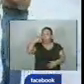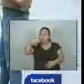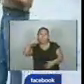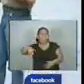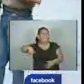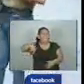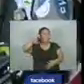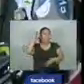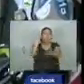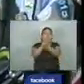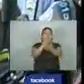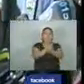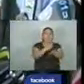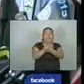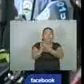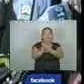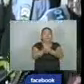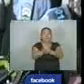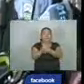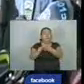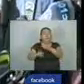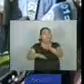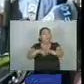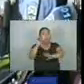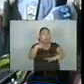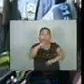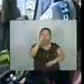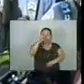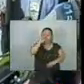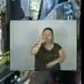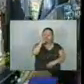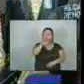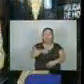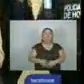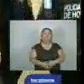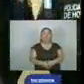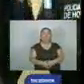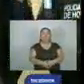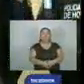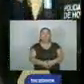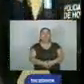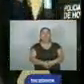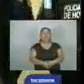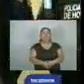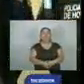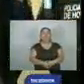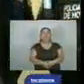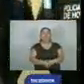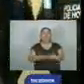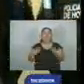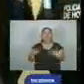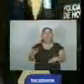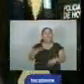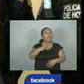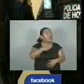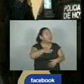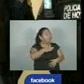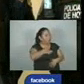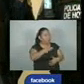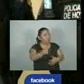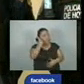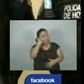se ha presentado, siendo esto una medida más agresiva para atacar ese delito. Para fortalecer esta estrategia